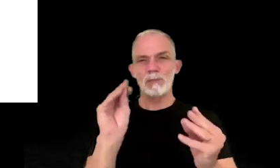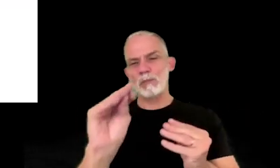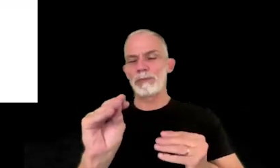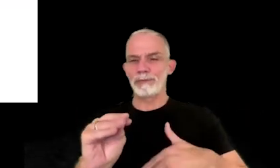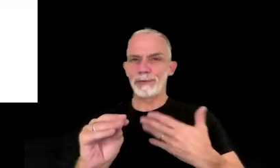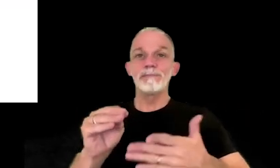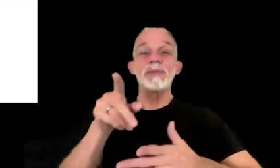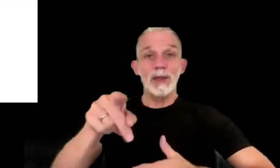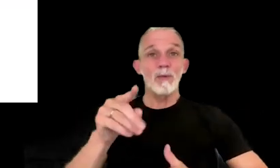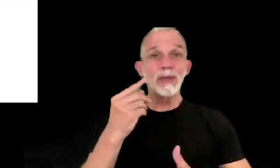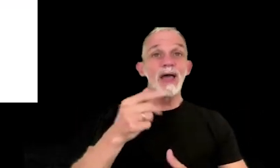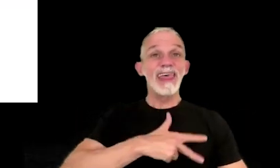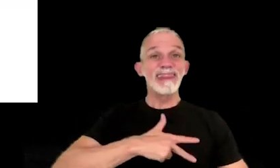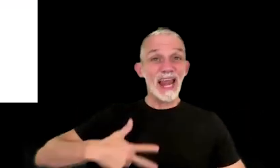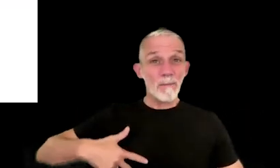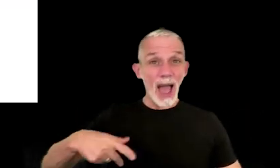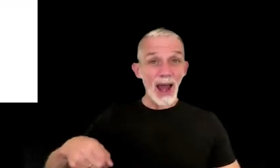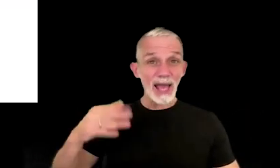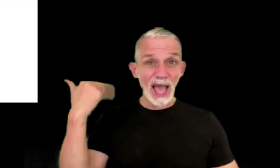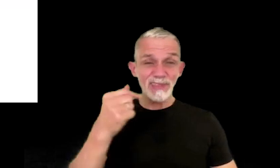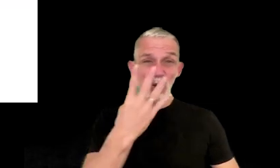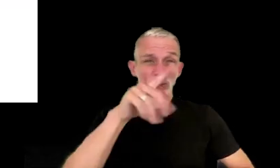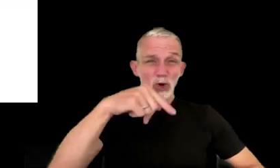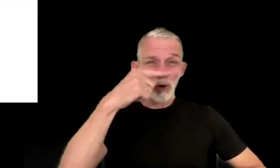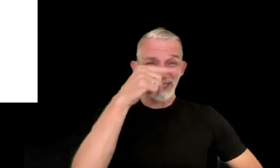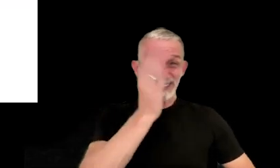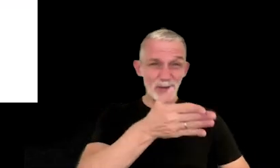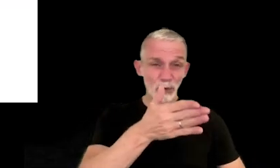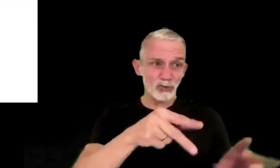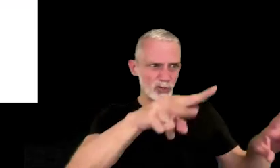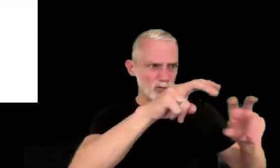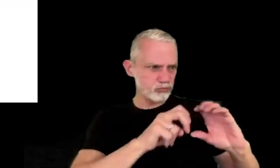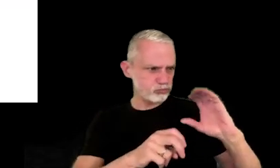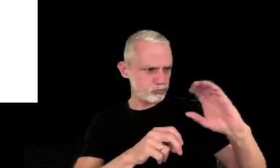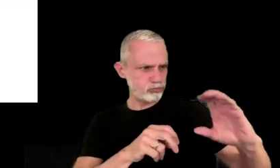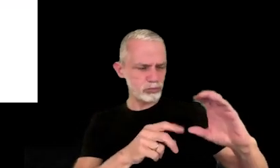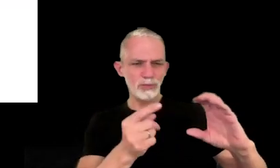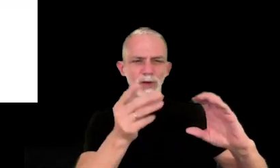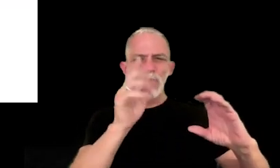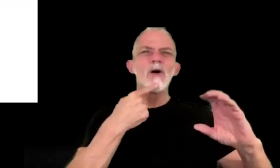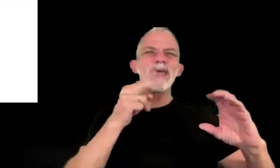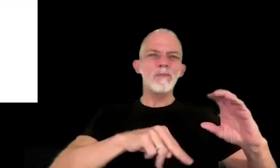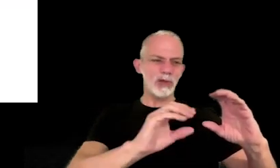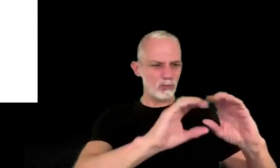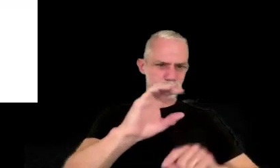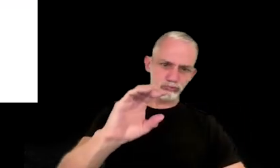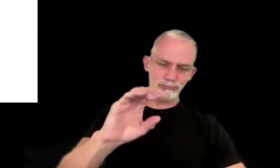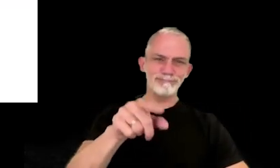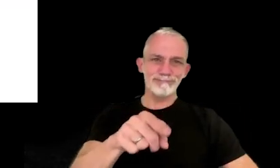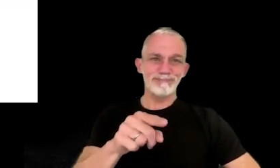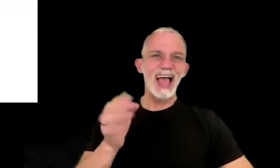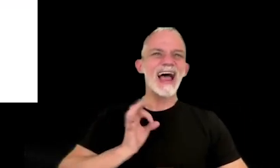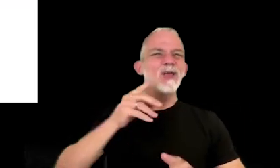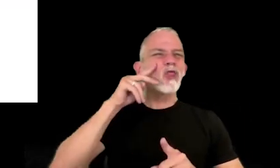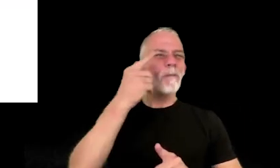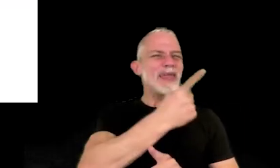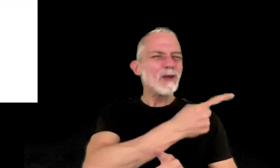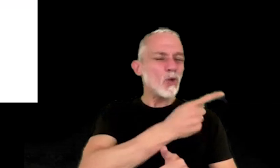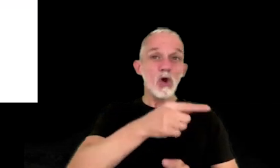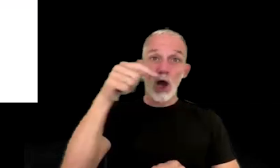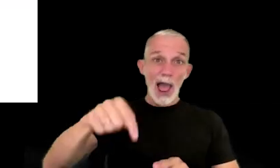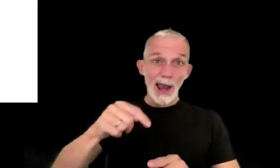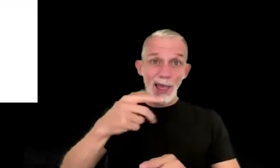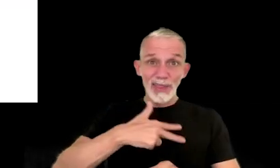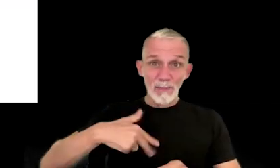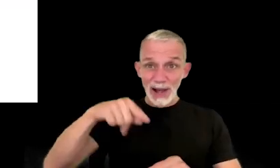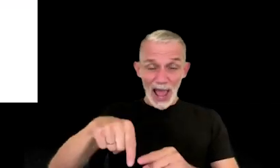Pero fíjense, Dinamarca, que estaba al 4,7% del Producto Bruto Interno en el otro análisis que hicimos en el 2001, en este